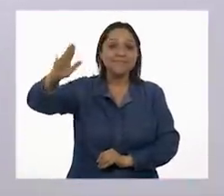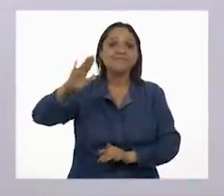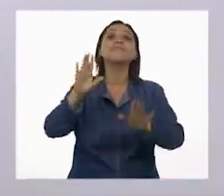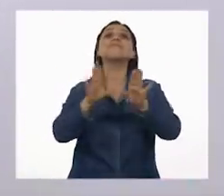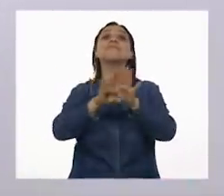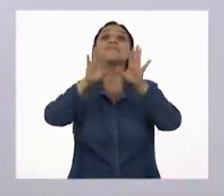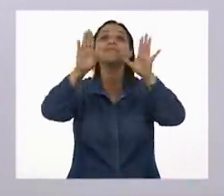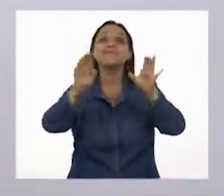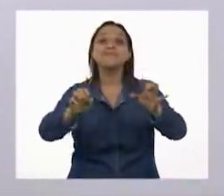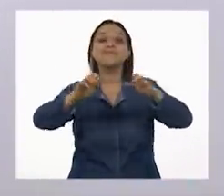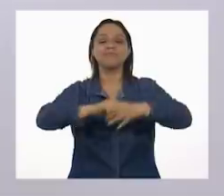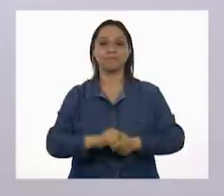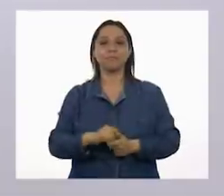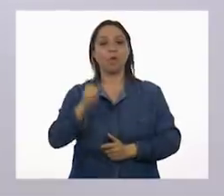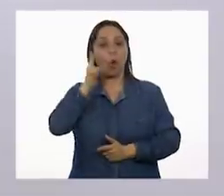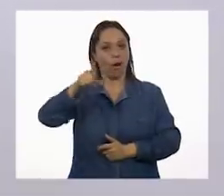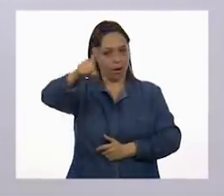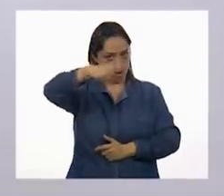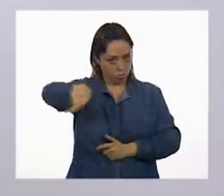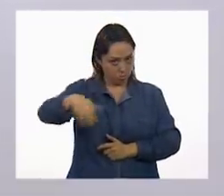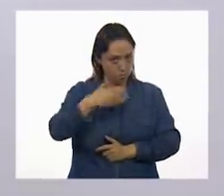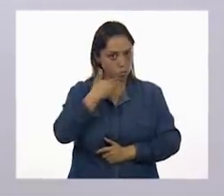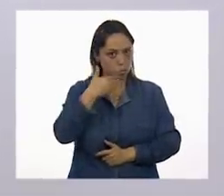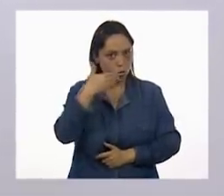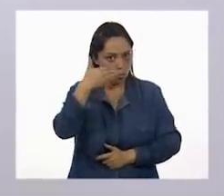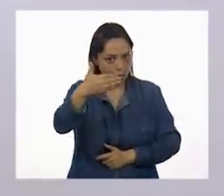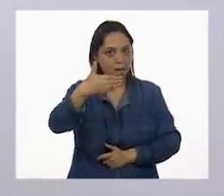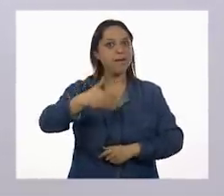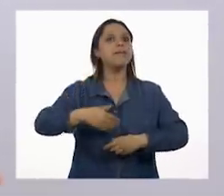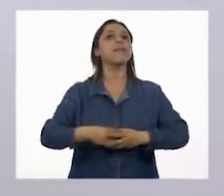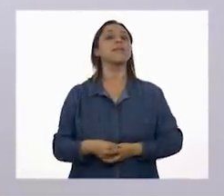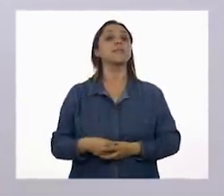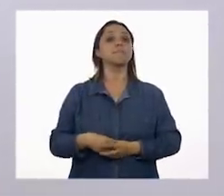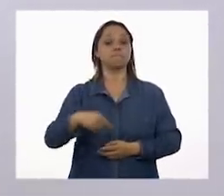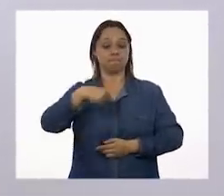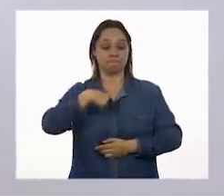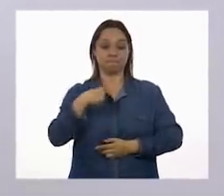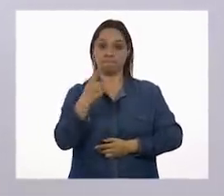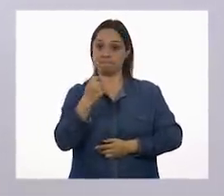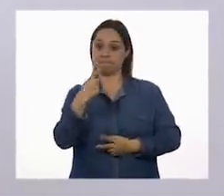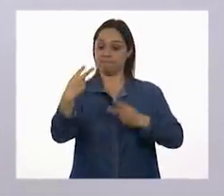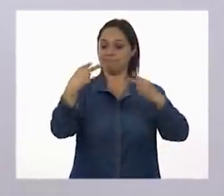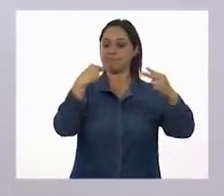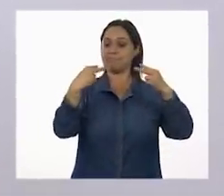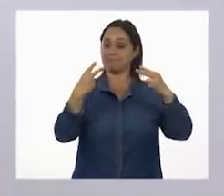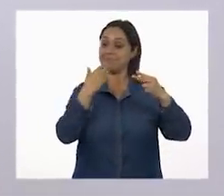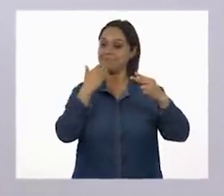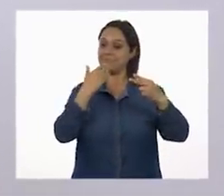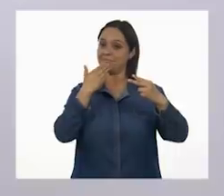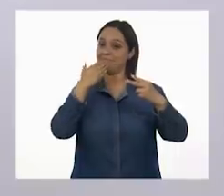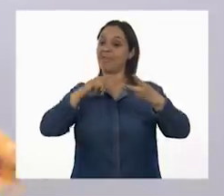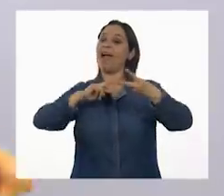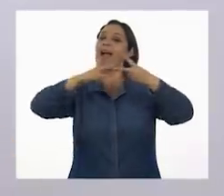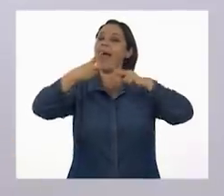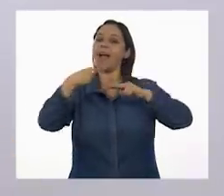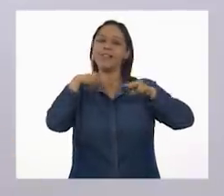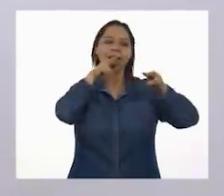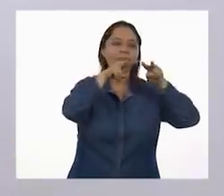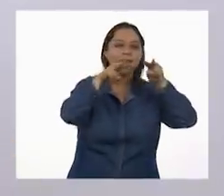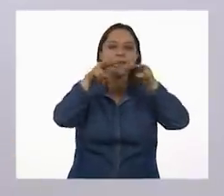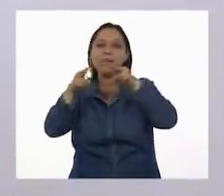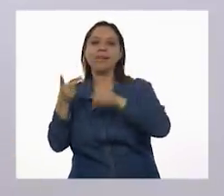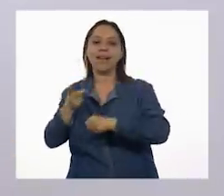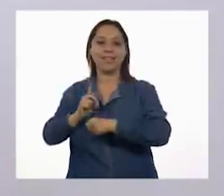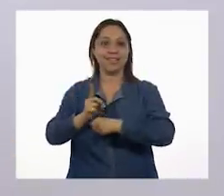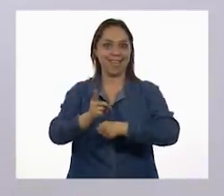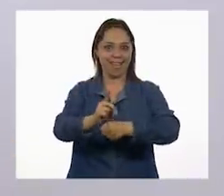¿Cómo están? Espero que muy bien. ¡Qué bueno que salgo en la tele! ¡Así los puedo ver todos